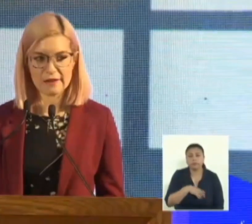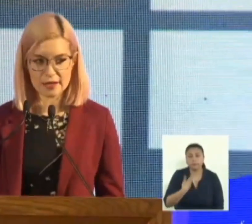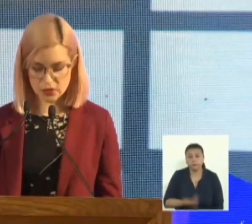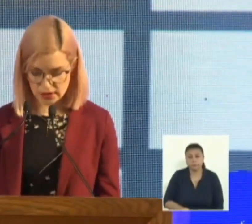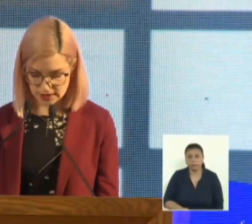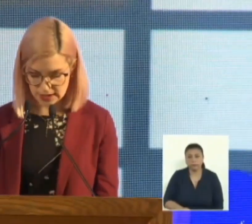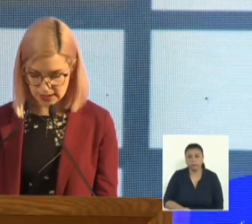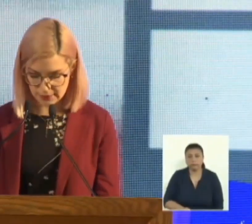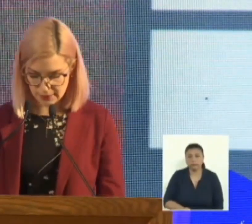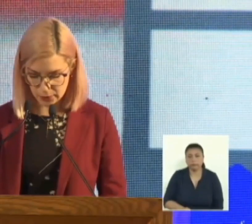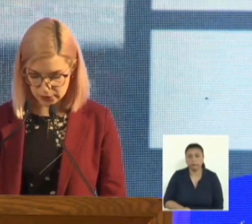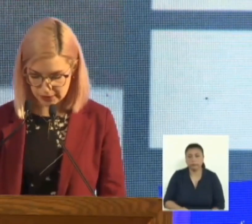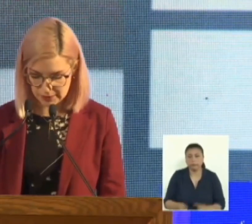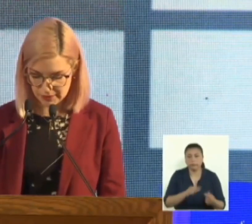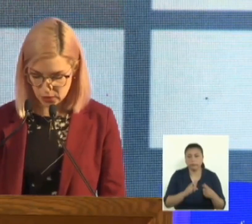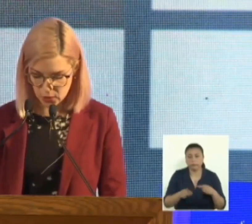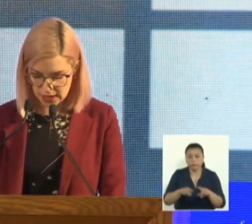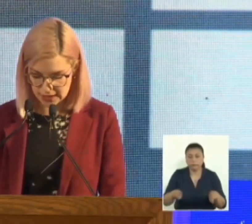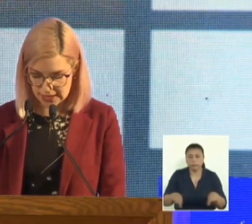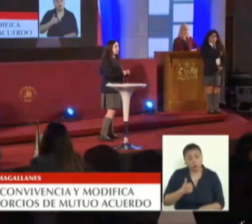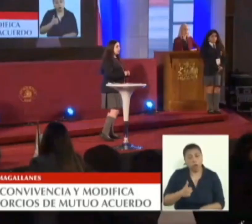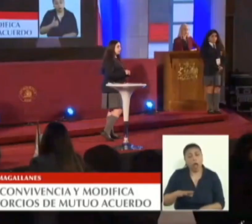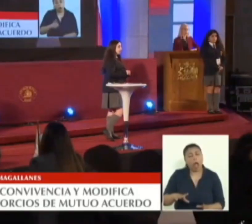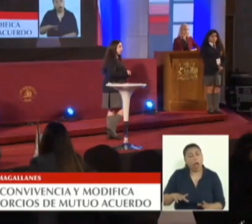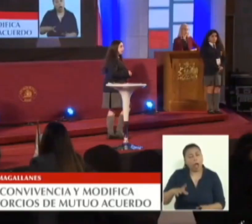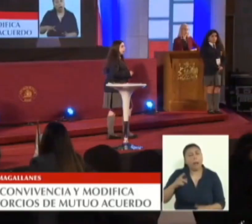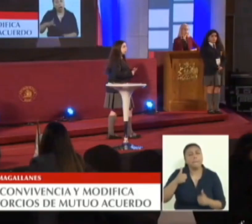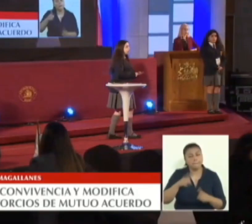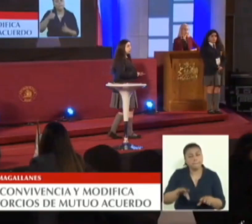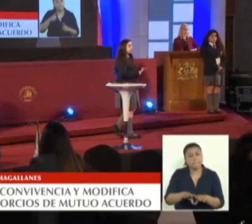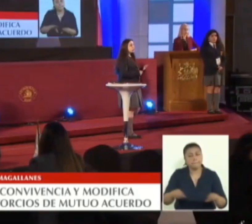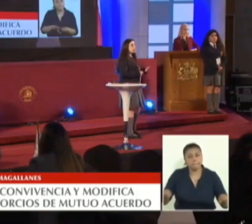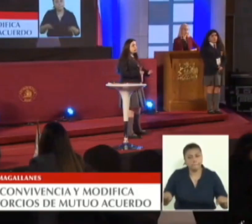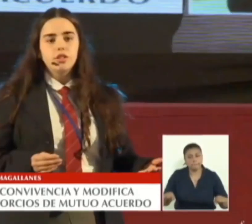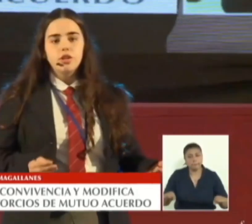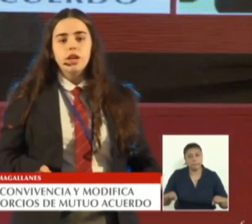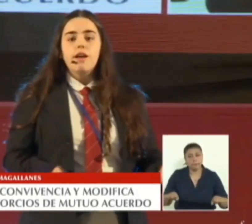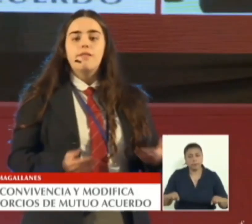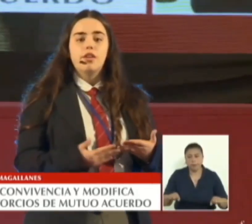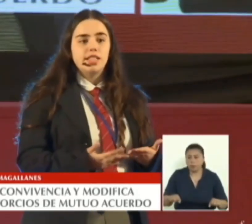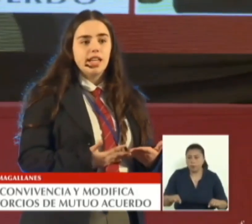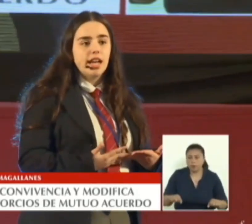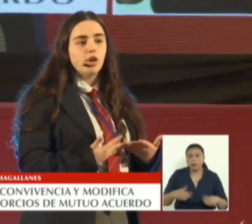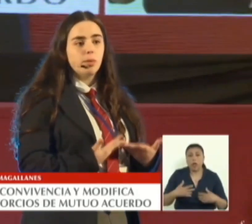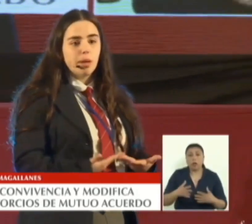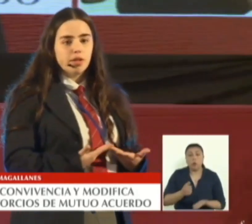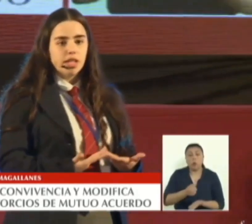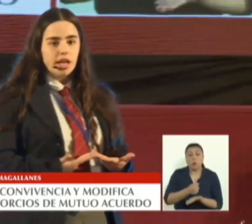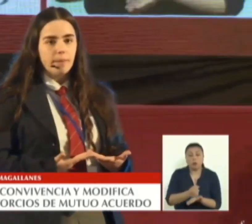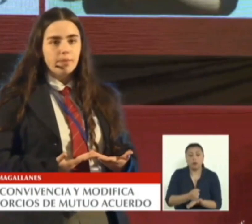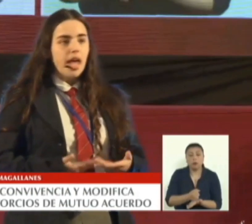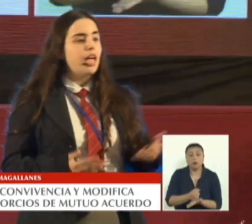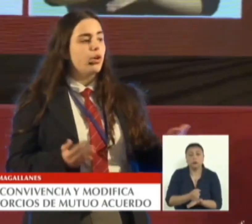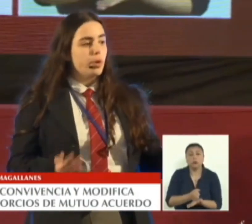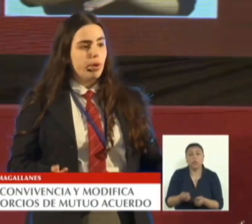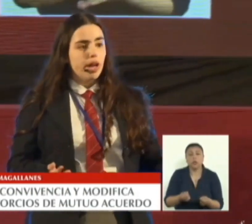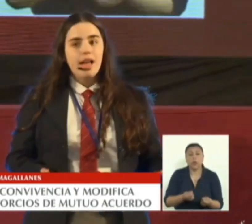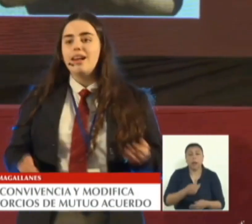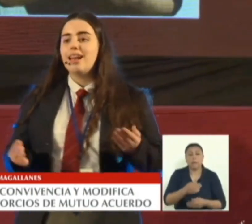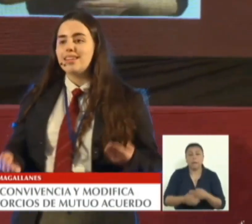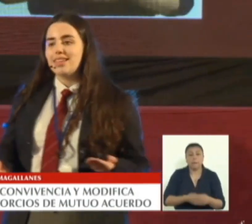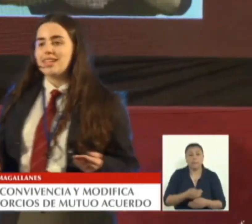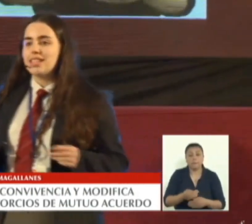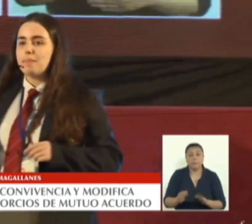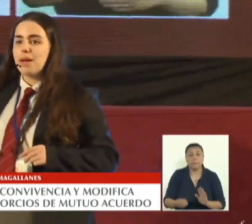la deliberación en sala. Gracias a su desempeño, el equipo representante de Magallanes obtuvo el primer lugar del